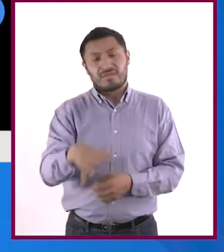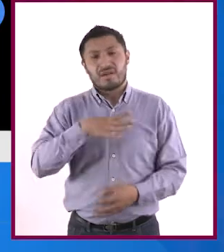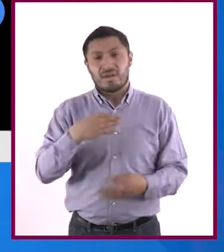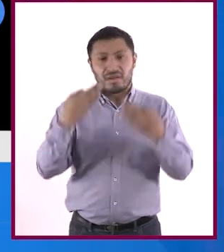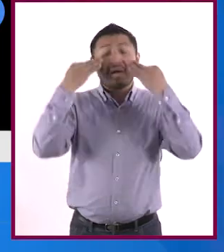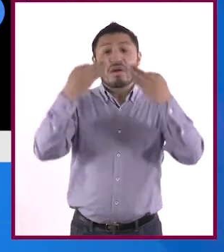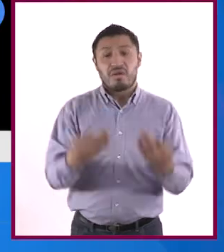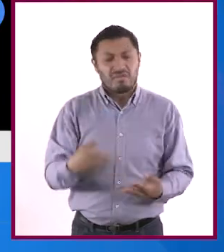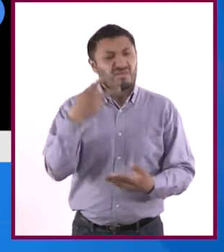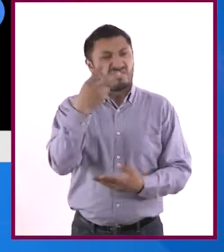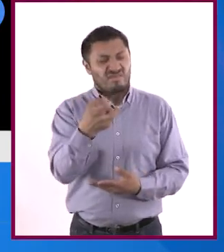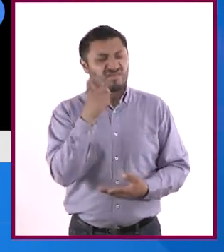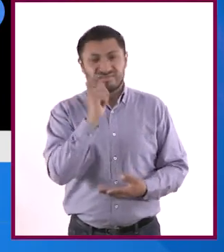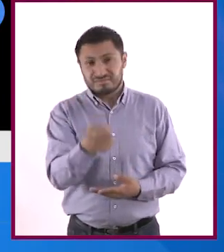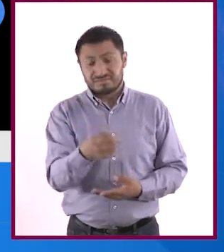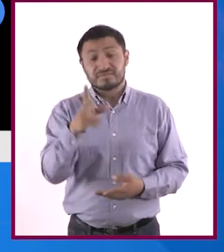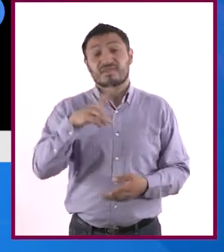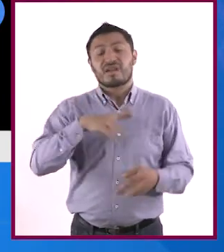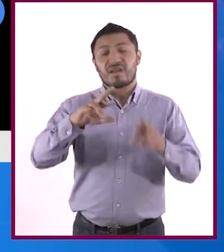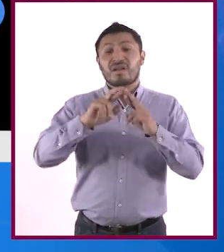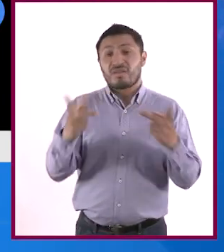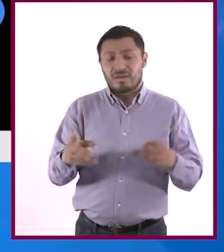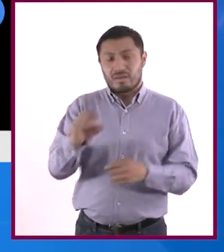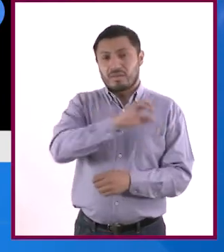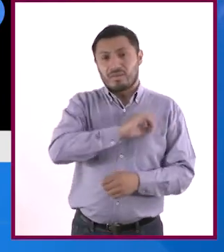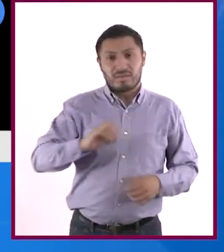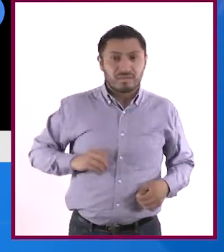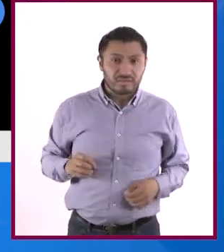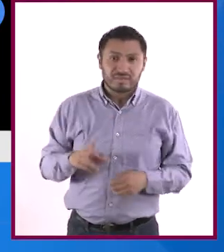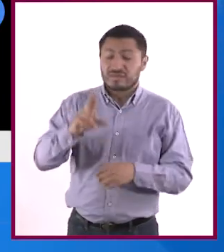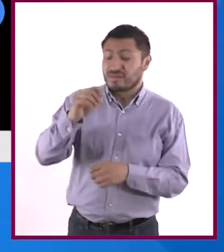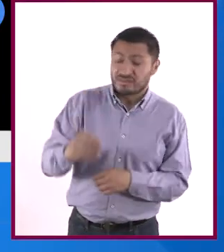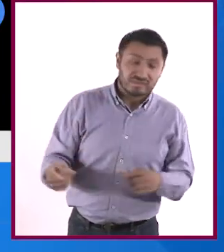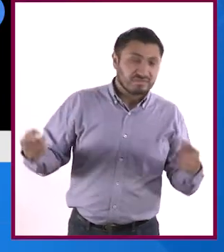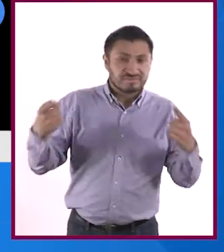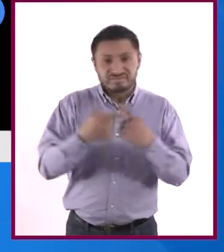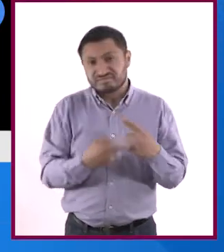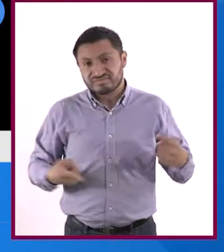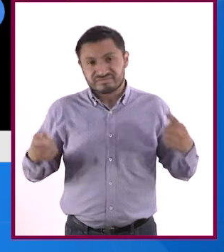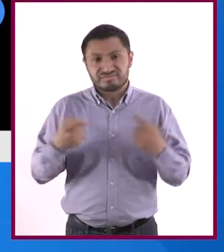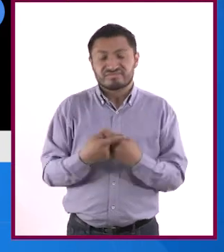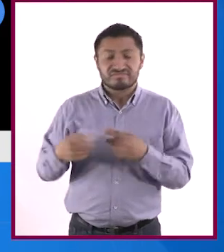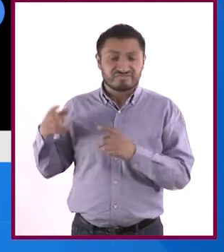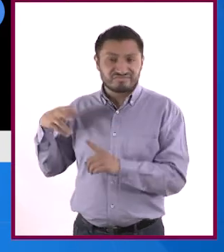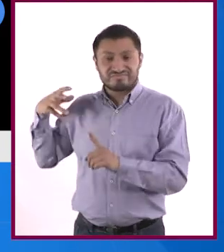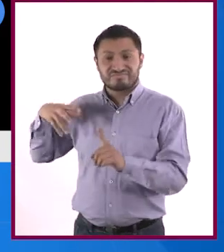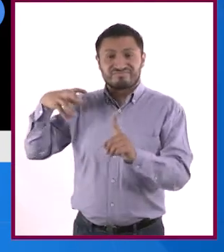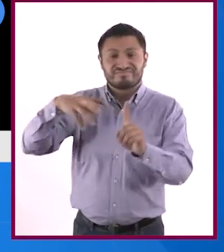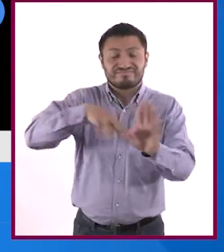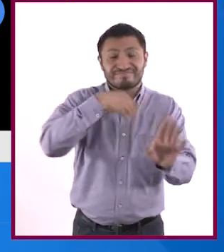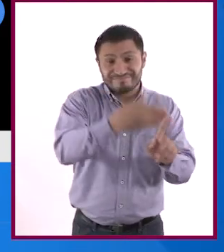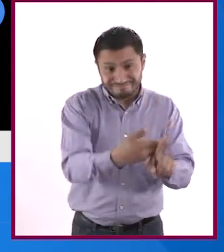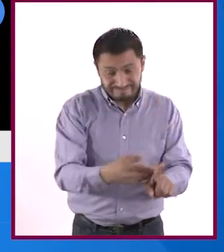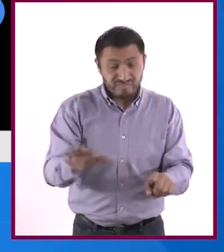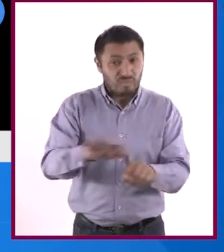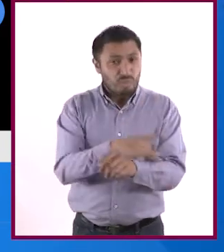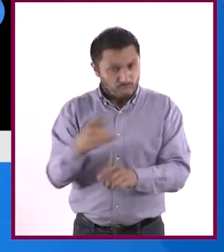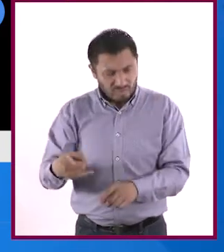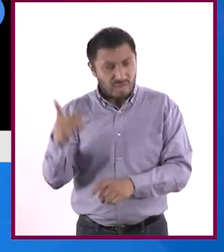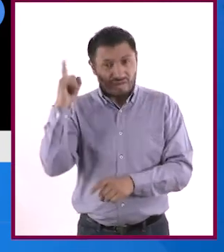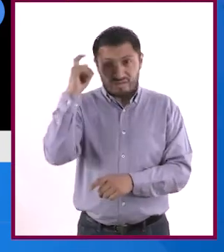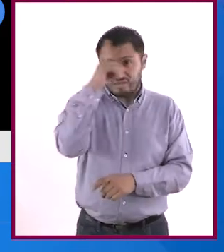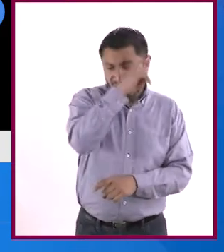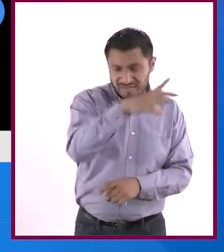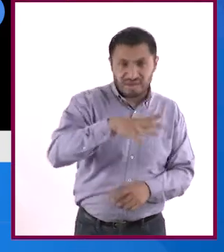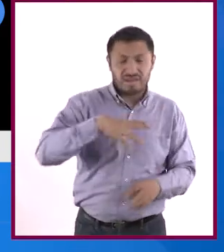a cuestionar, pues hubo una ruptura, los obligaron a desdecirse, los persiguieron, porque es muy difícil que